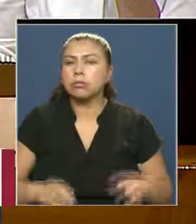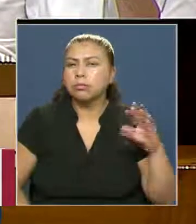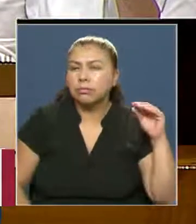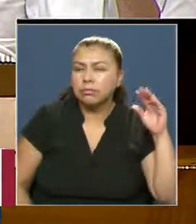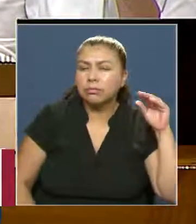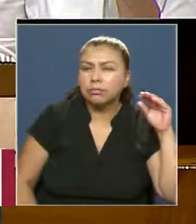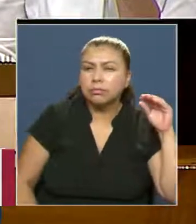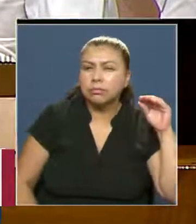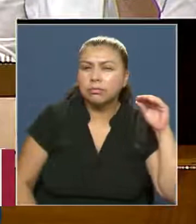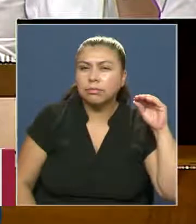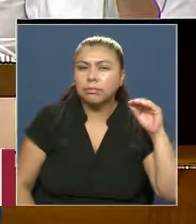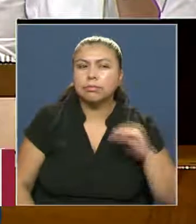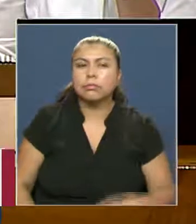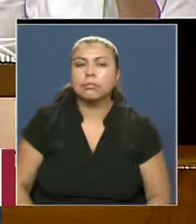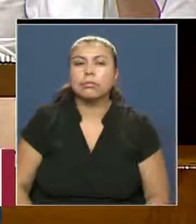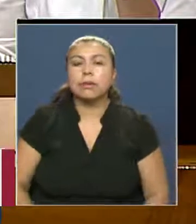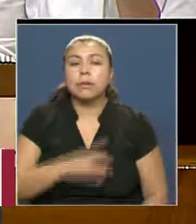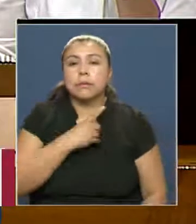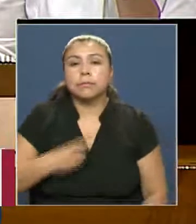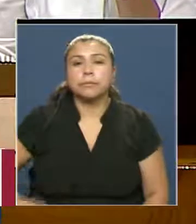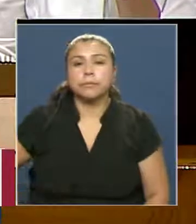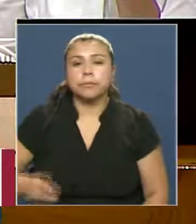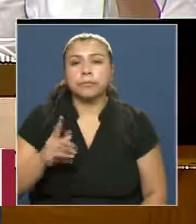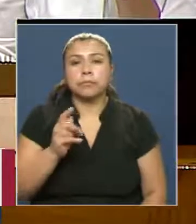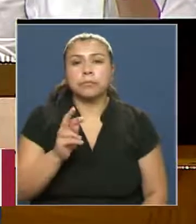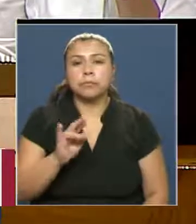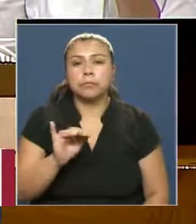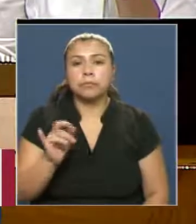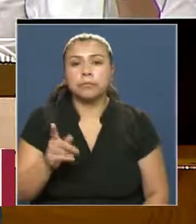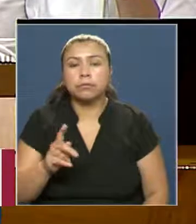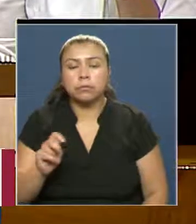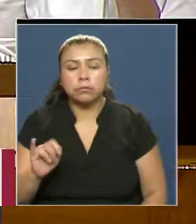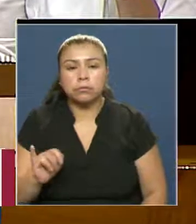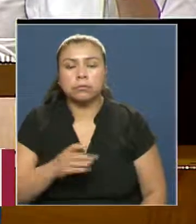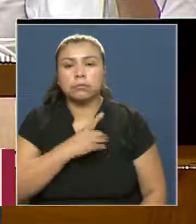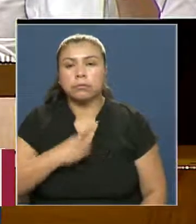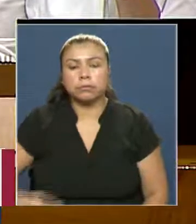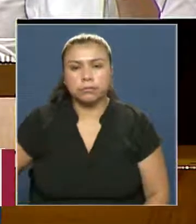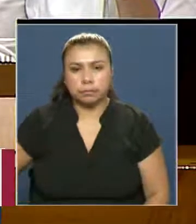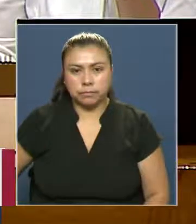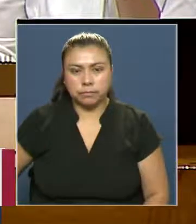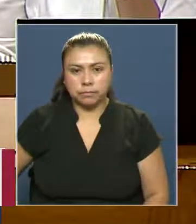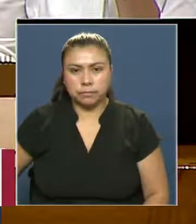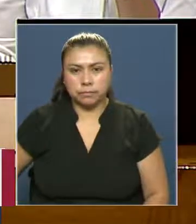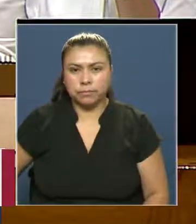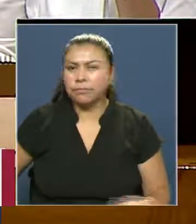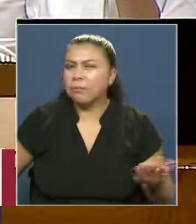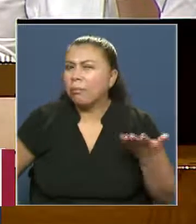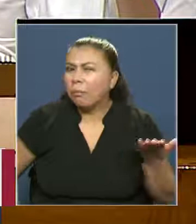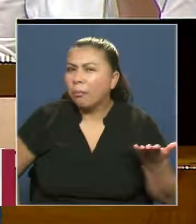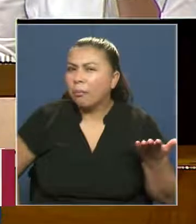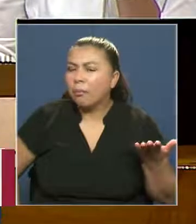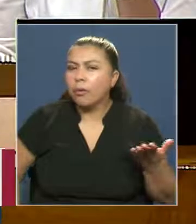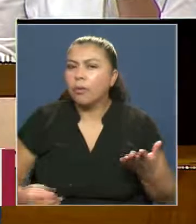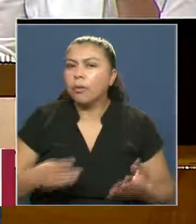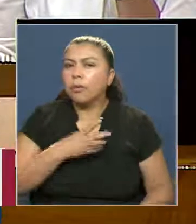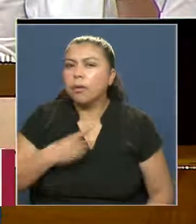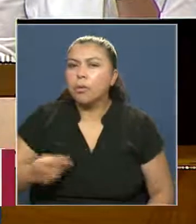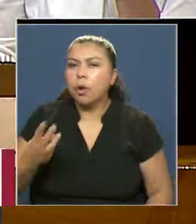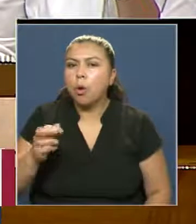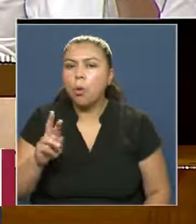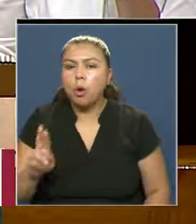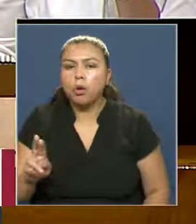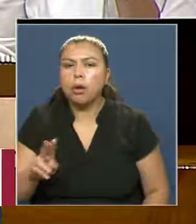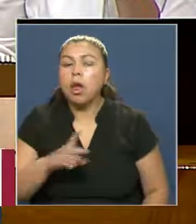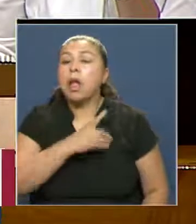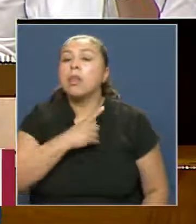¿Quién más? Trisotti. Diputado Trisotti. Diputado. ¿Cómo diputado Ward? Diputado Carter,